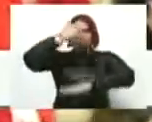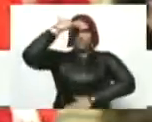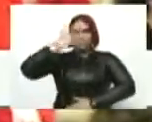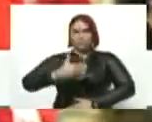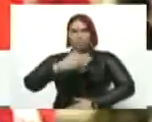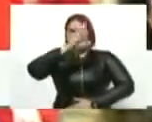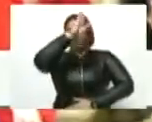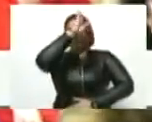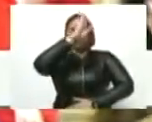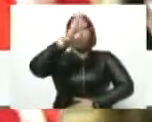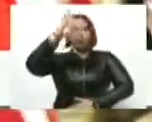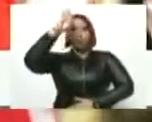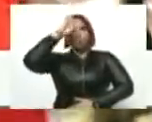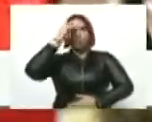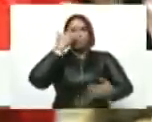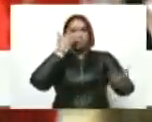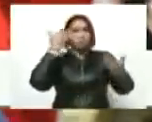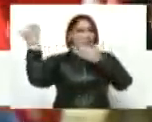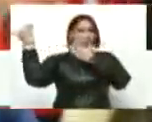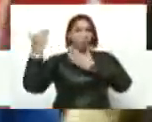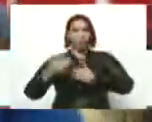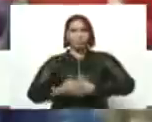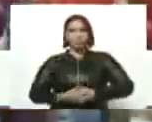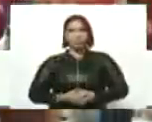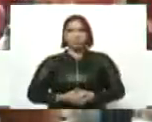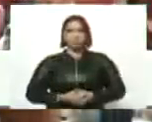Diosdado Cabello Rondón.